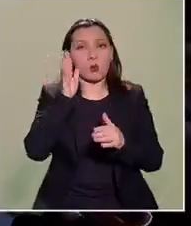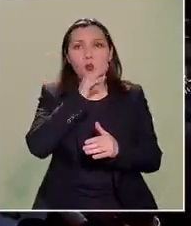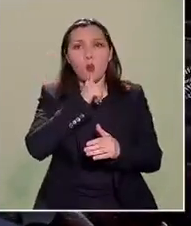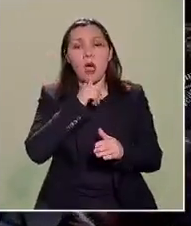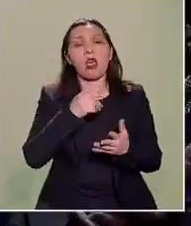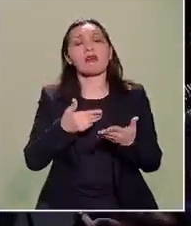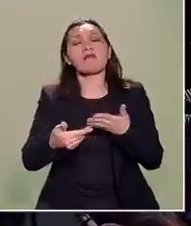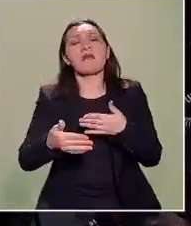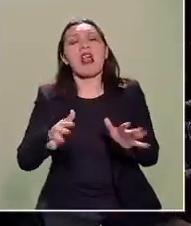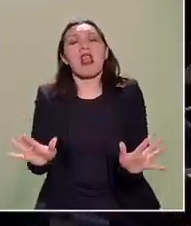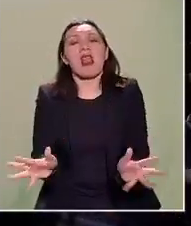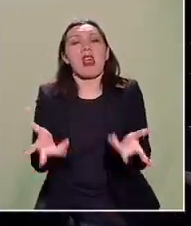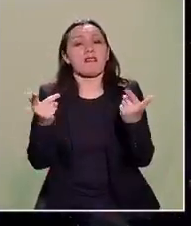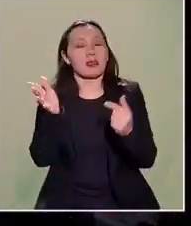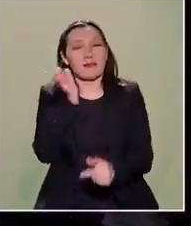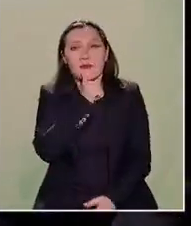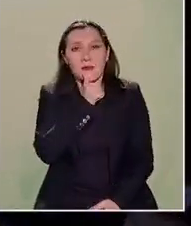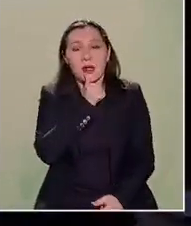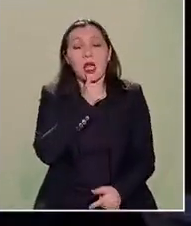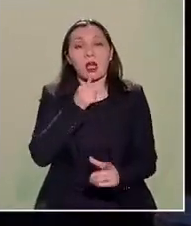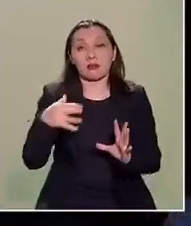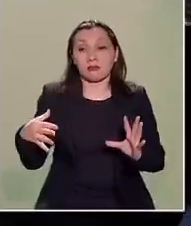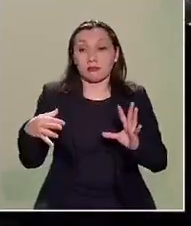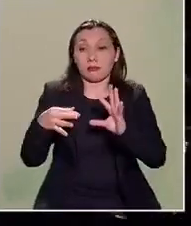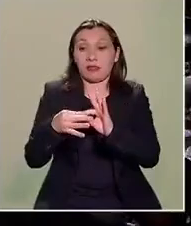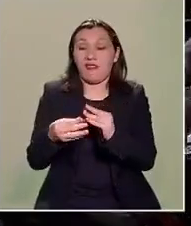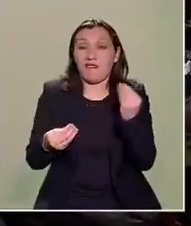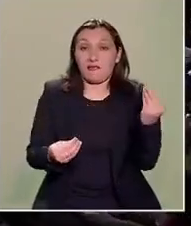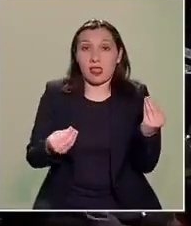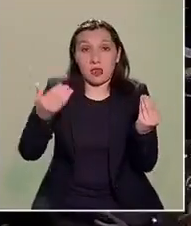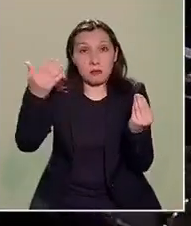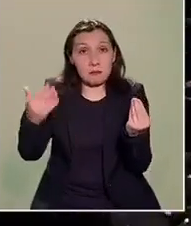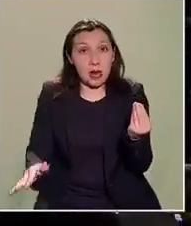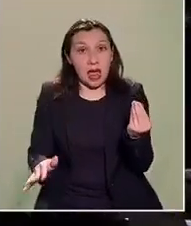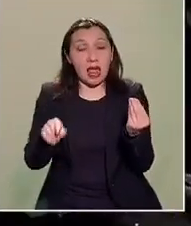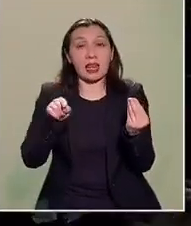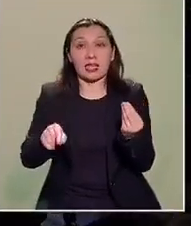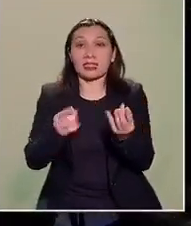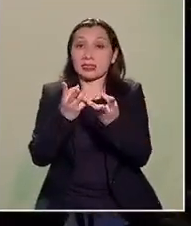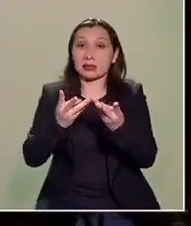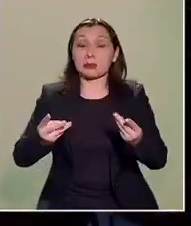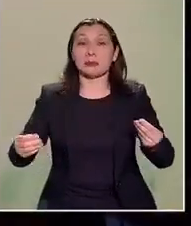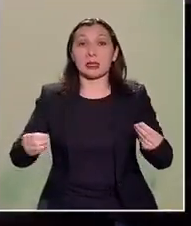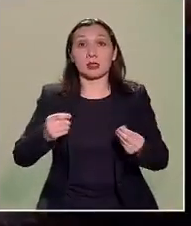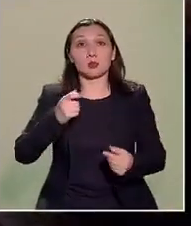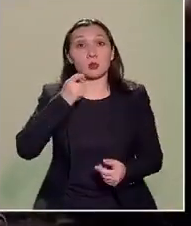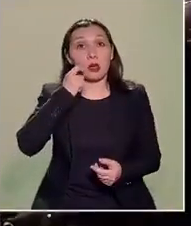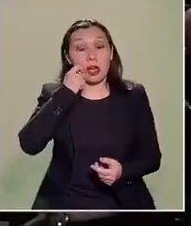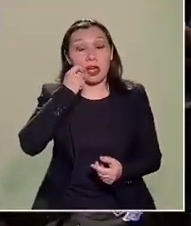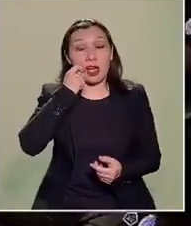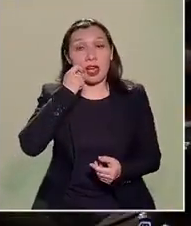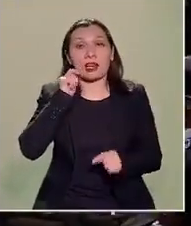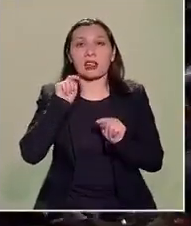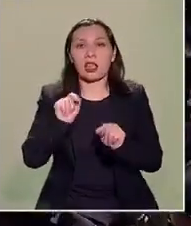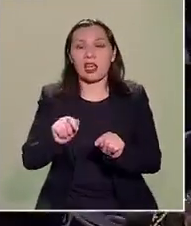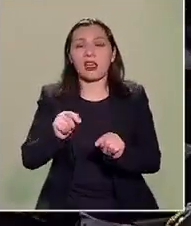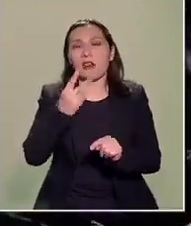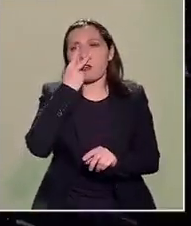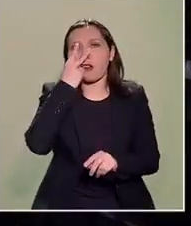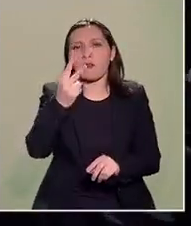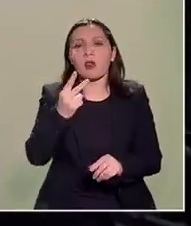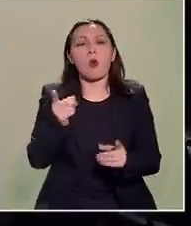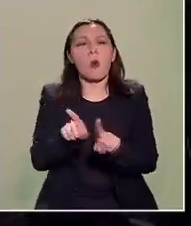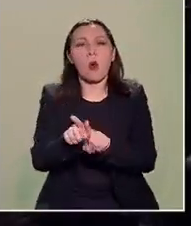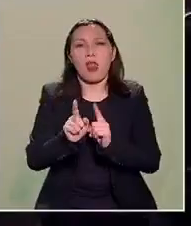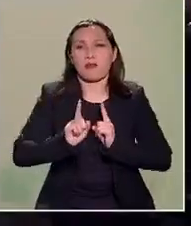relativismo la relación entre el bien y el mal y entre el espíritu la carne es vista como una